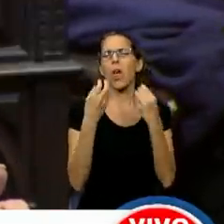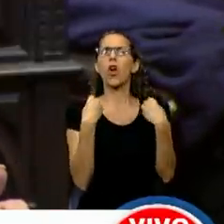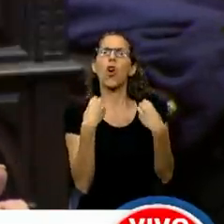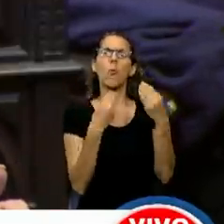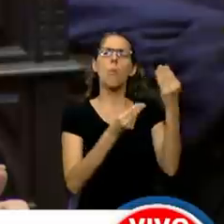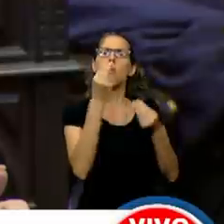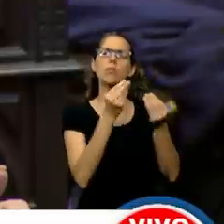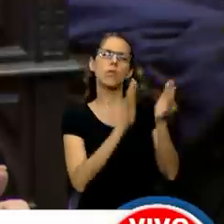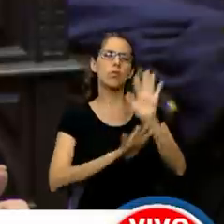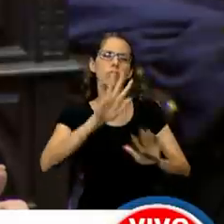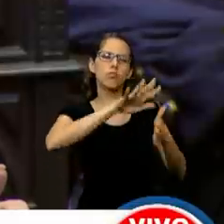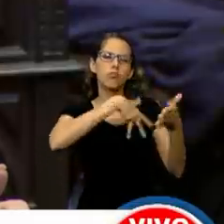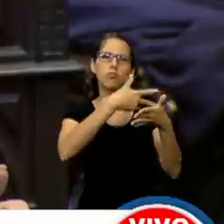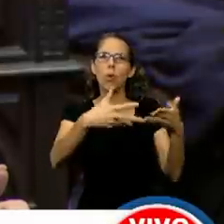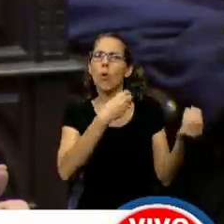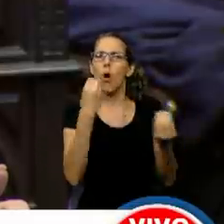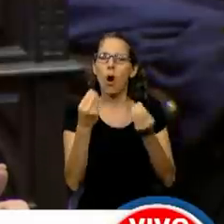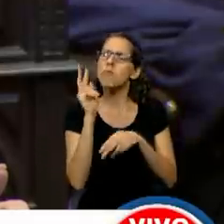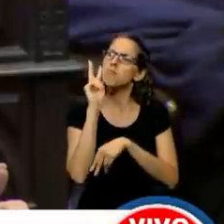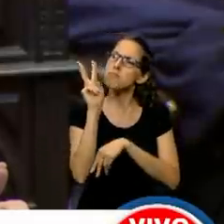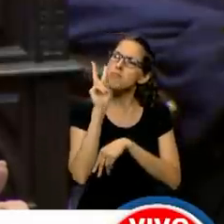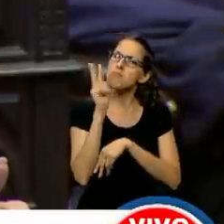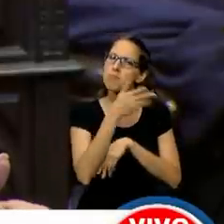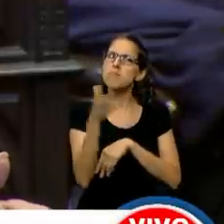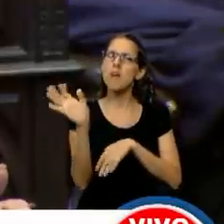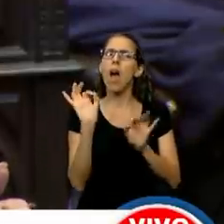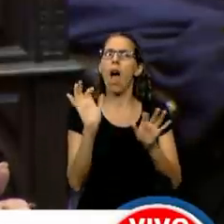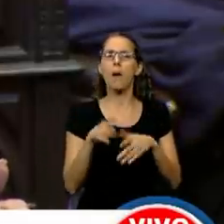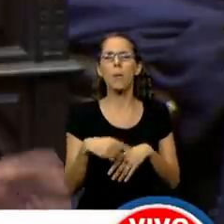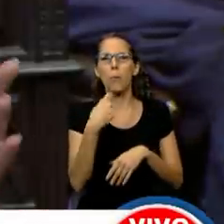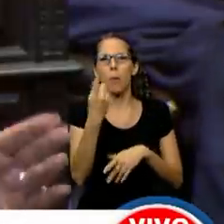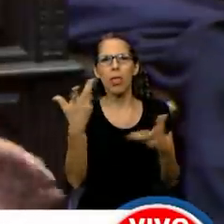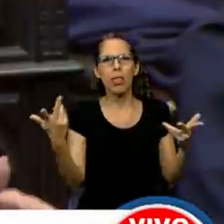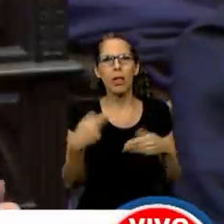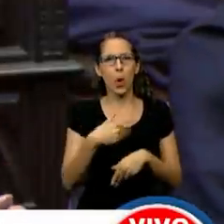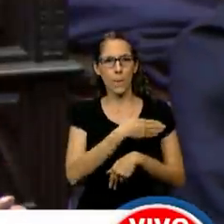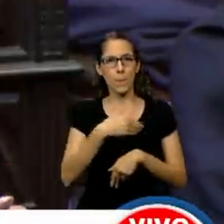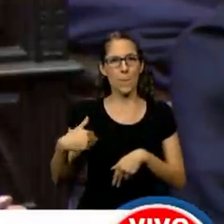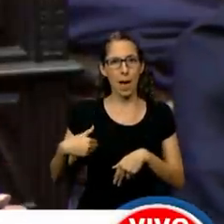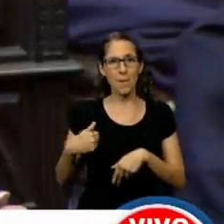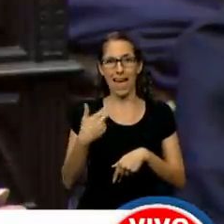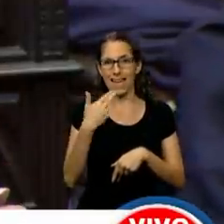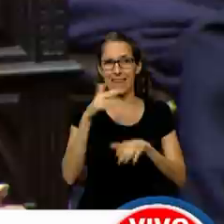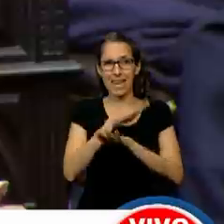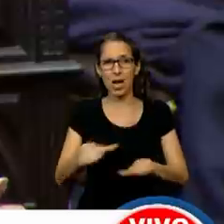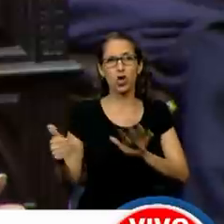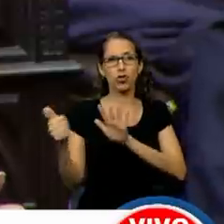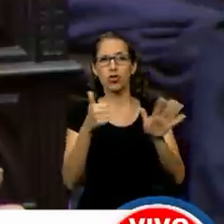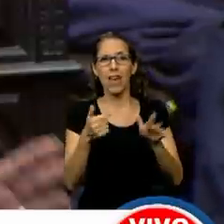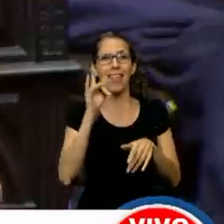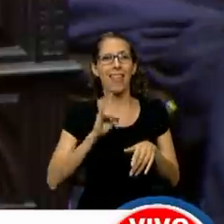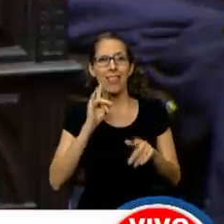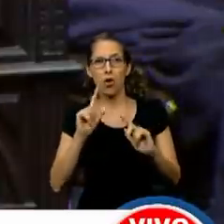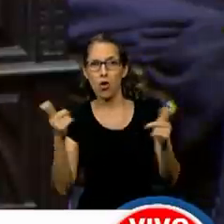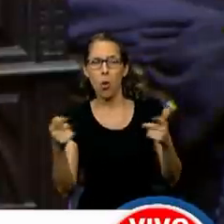presupuesto pero una madre que tiene seis hijos y que está esperando la leche una madre que tiene un